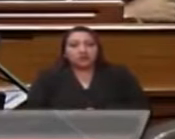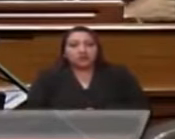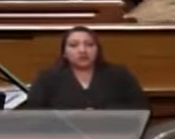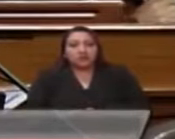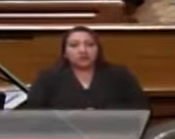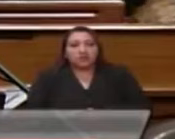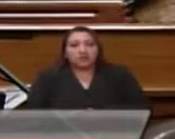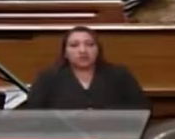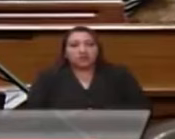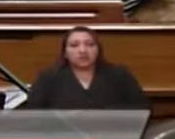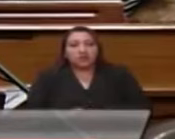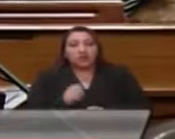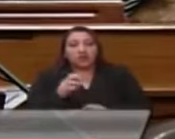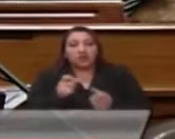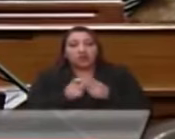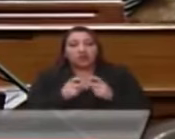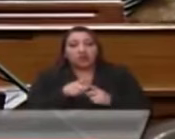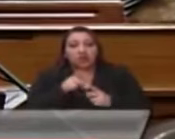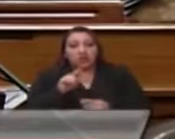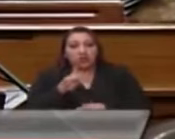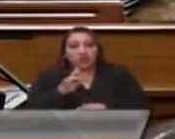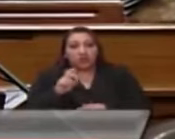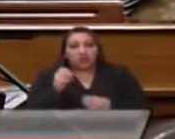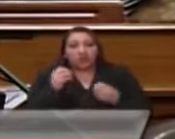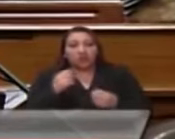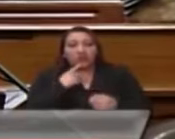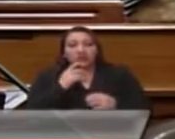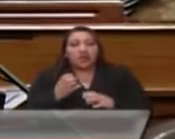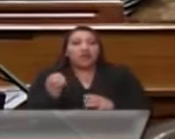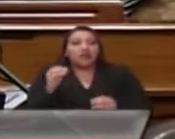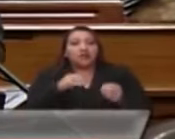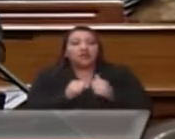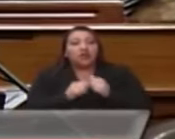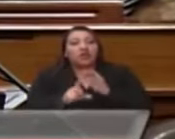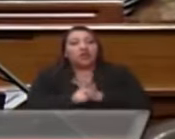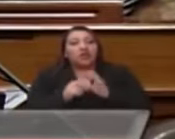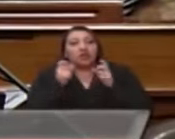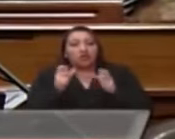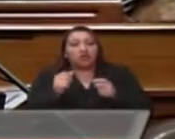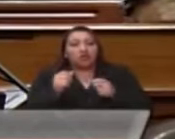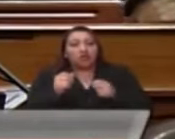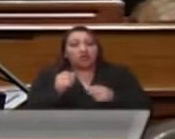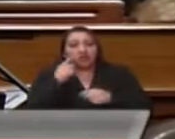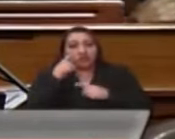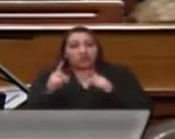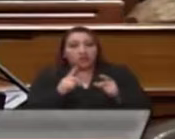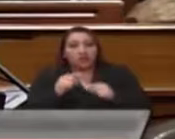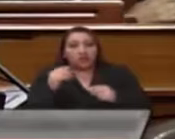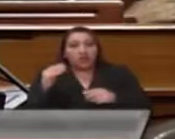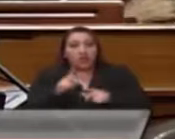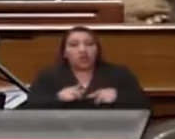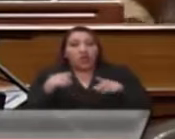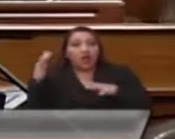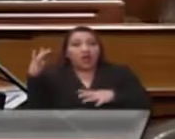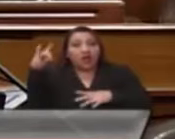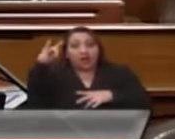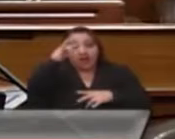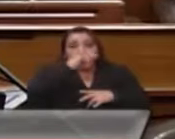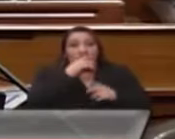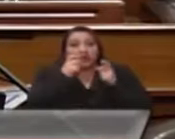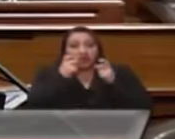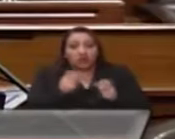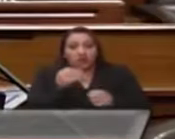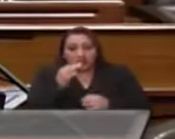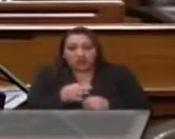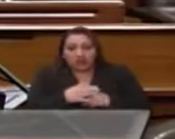Con respecto a lo preguntado por el congresista Tubino sobre cómo se viene implementando la Ley de Control y Vigilancia del Espacio Aéreo, cuya finalidad es ejercer un